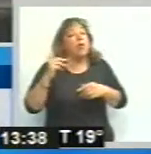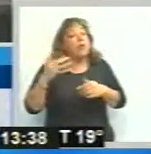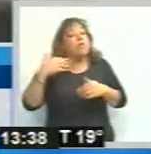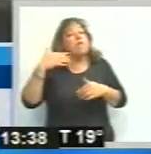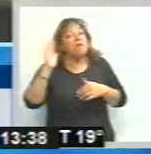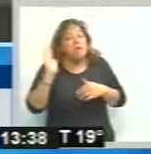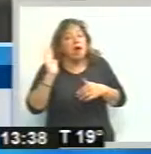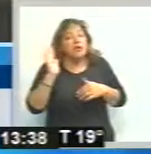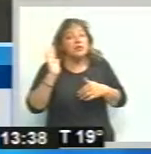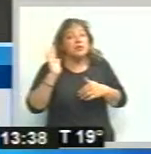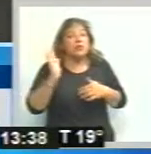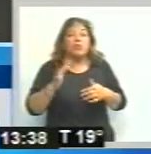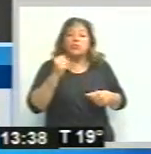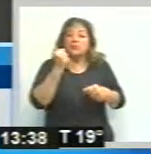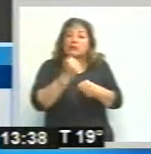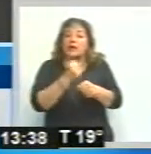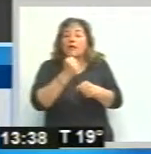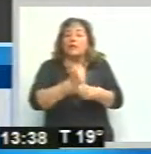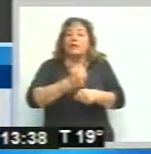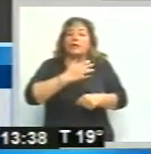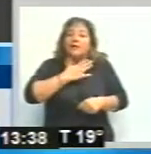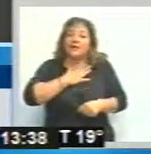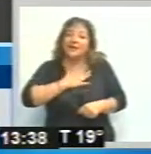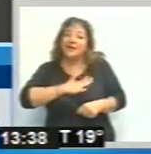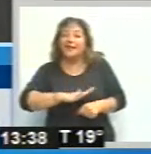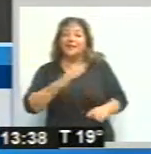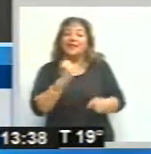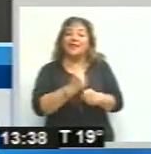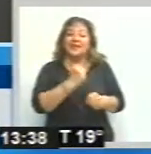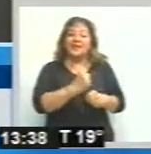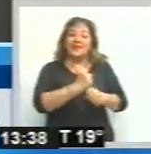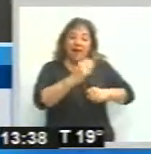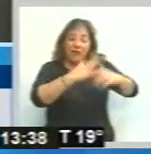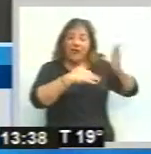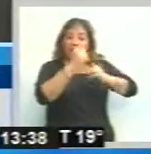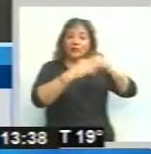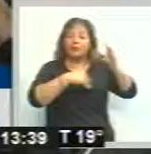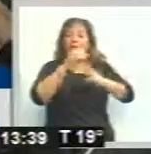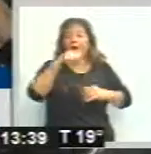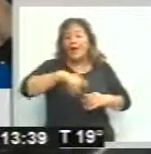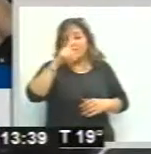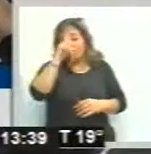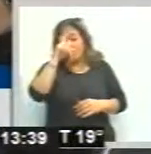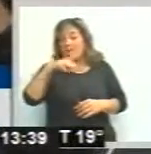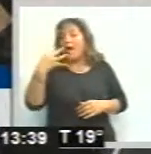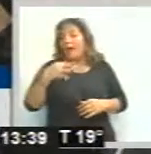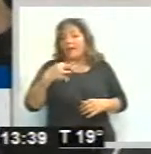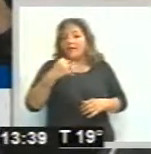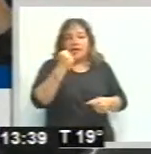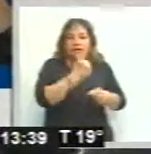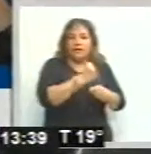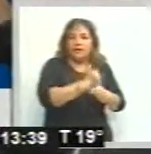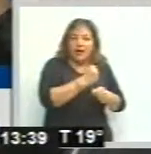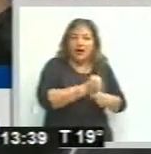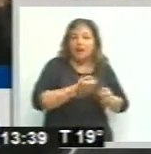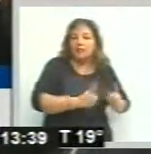nos provoque un cierto enlentecimiento en lo que es el tema de las obras es que este hospital tiene que estar funcionando mientras que se está